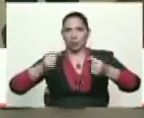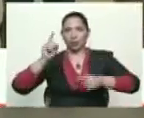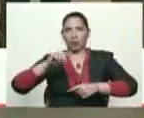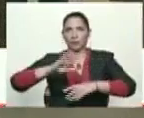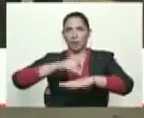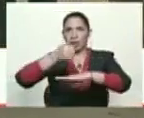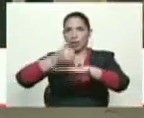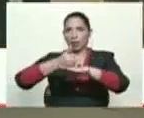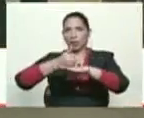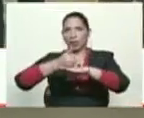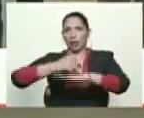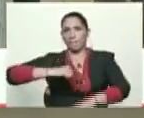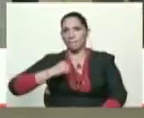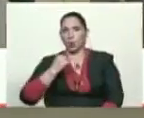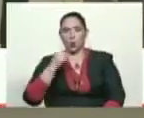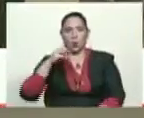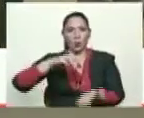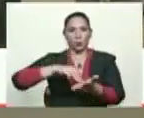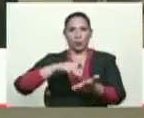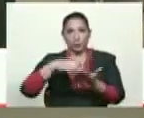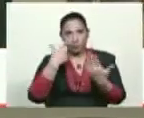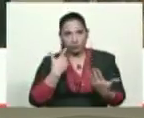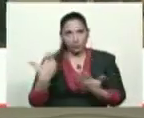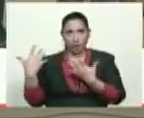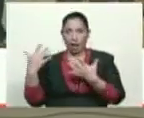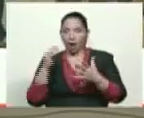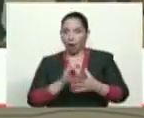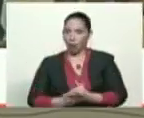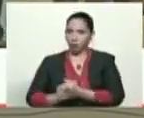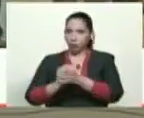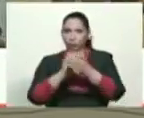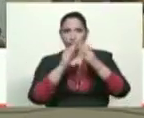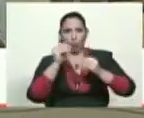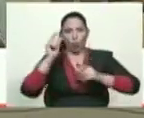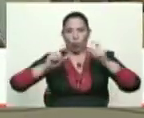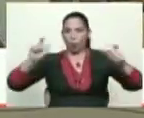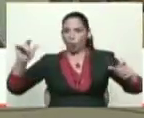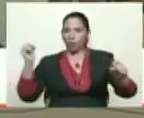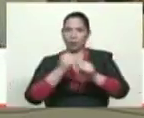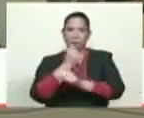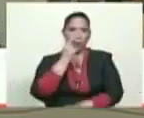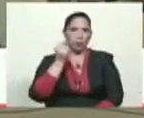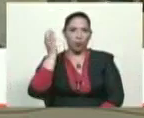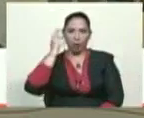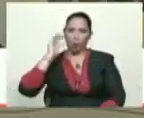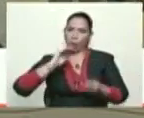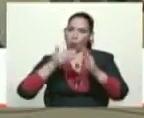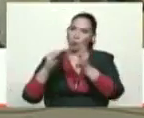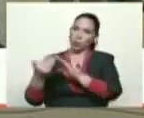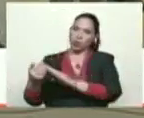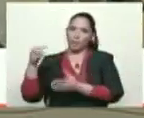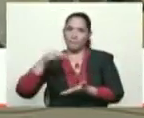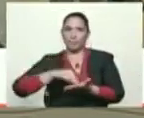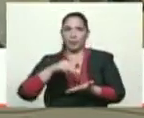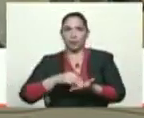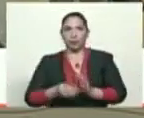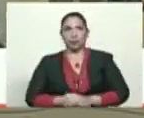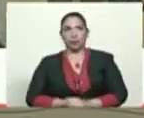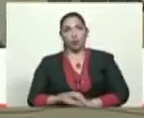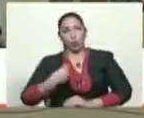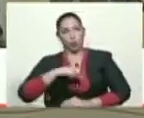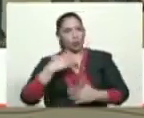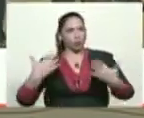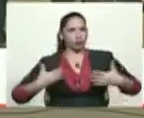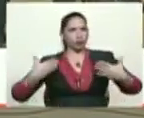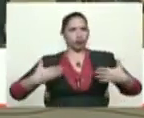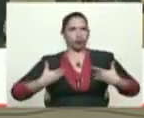jefe de la policía de miranda y estime acompaña además los trabajadores las trabajadoras de la comunidad de miranda y estamos felices